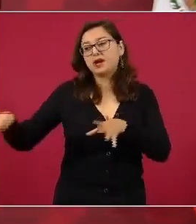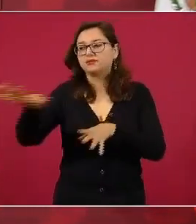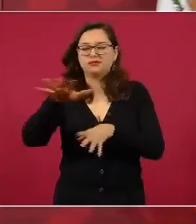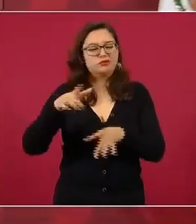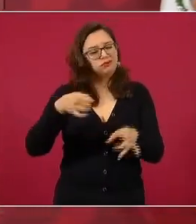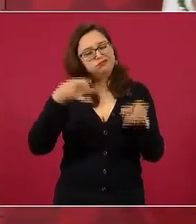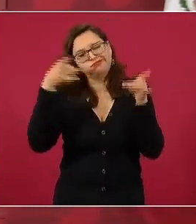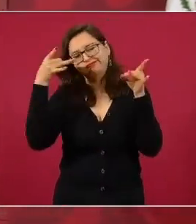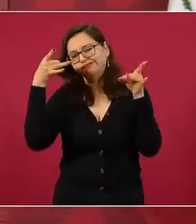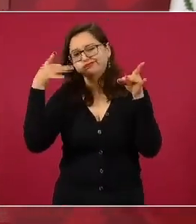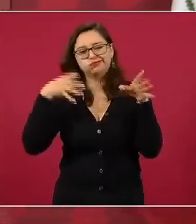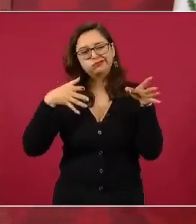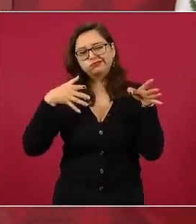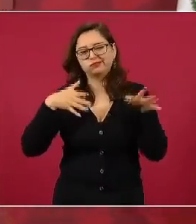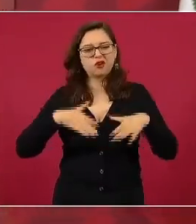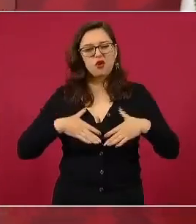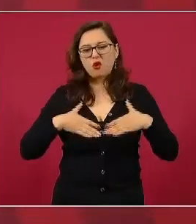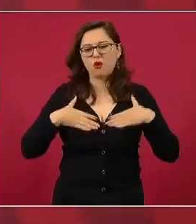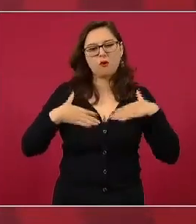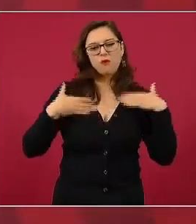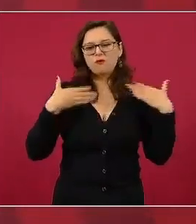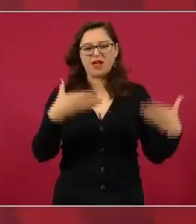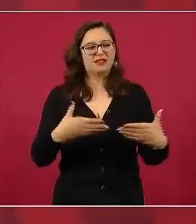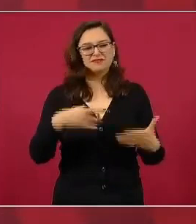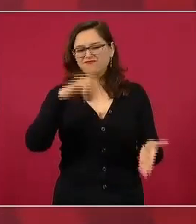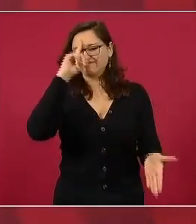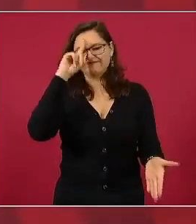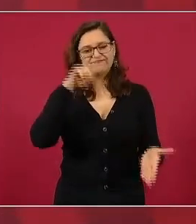sobre todo los medios convencionales.